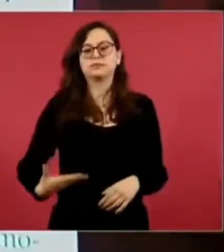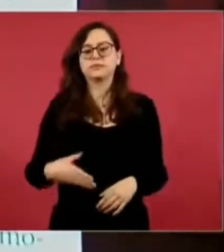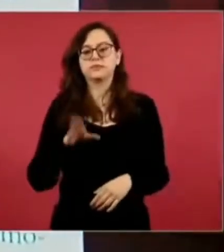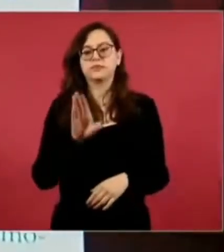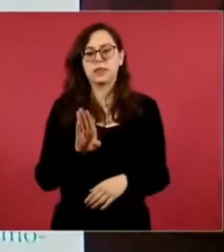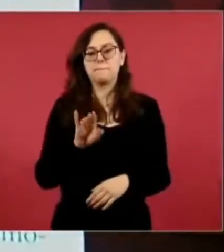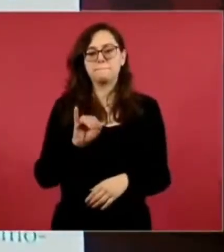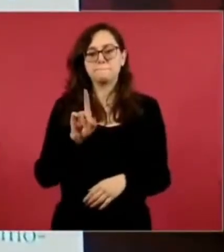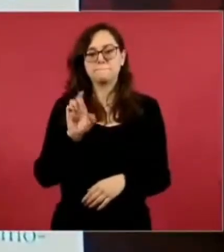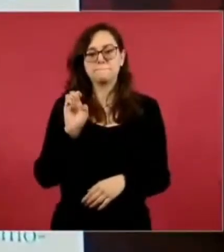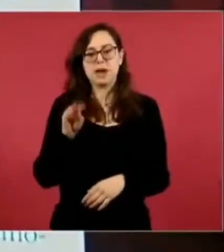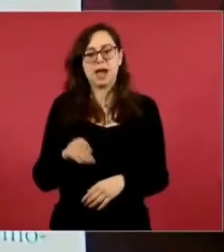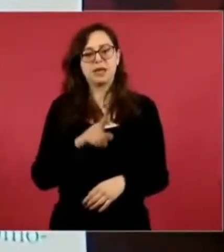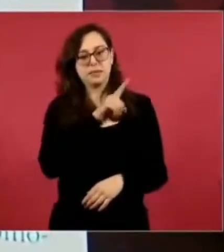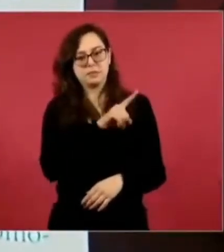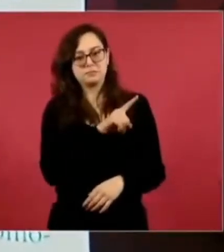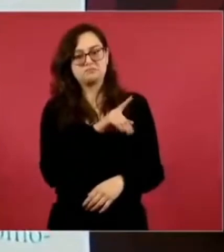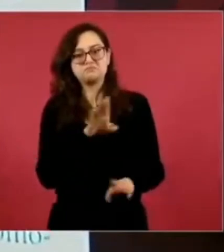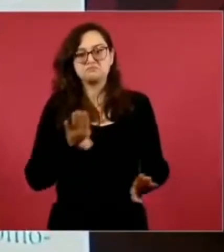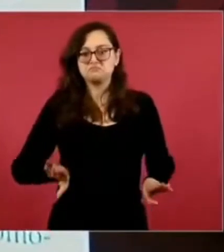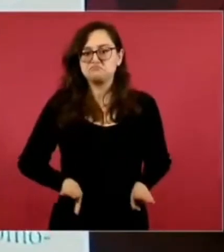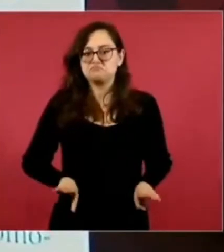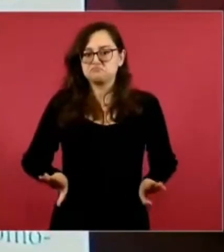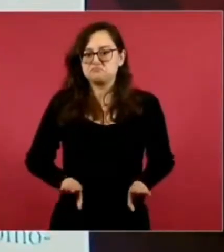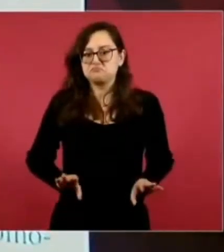una muy buena persona,